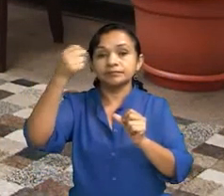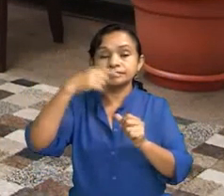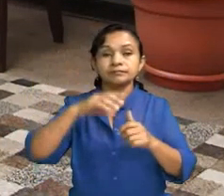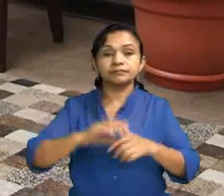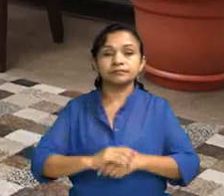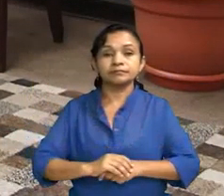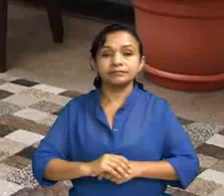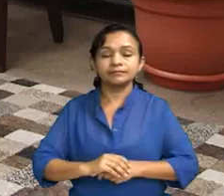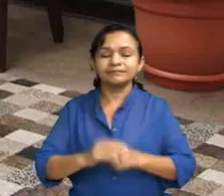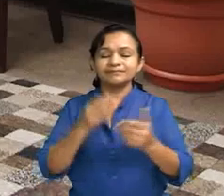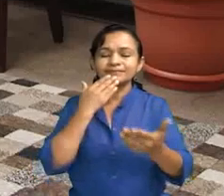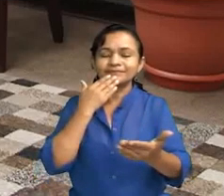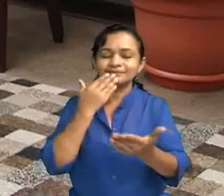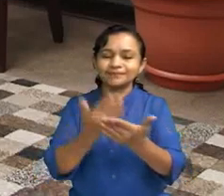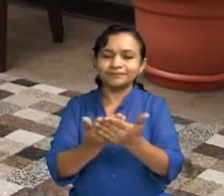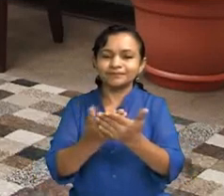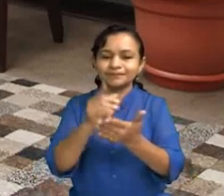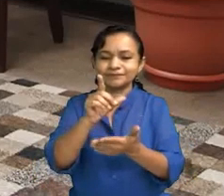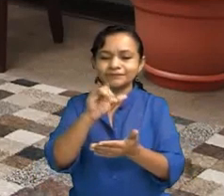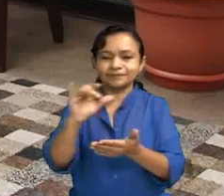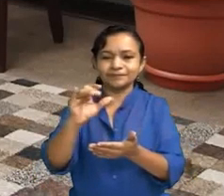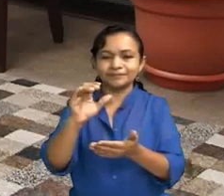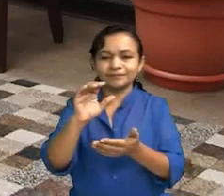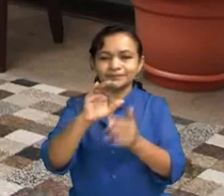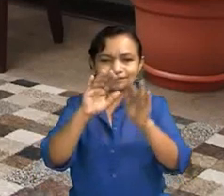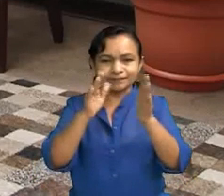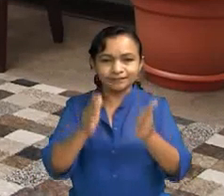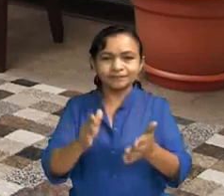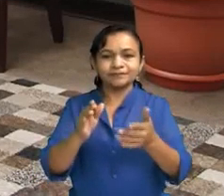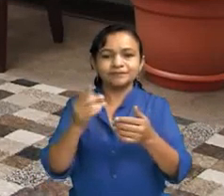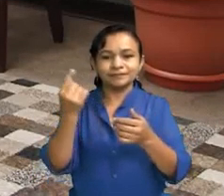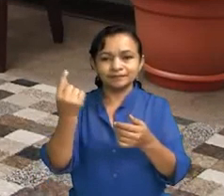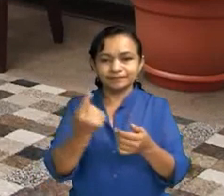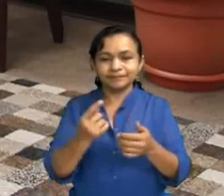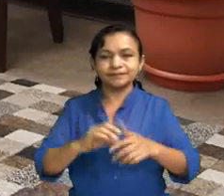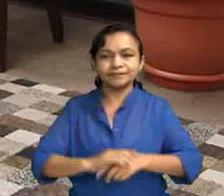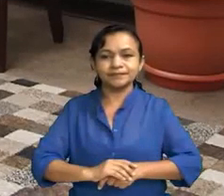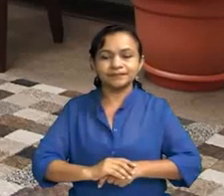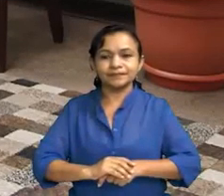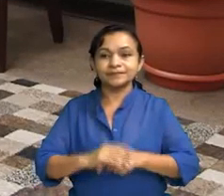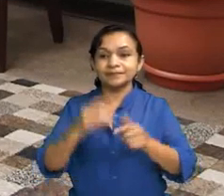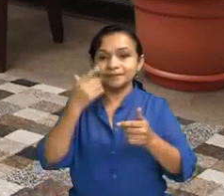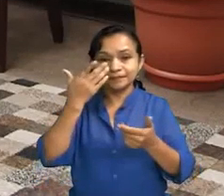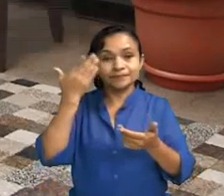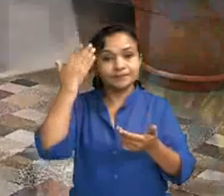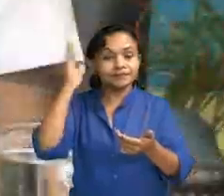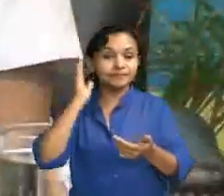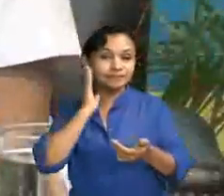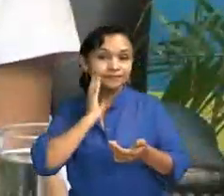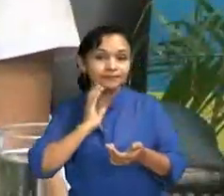Okay. Le agradecemos, licenciada María Auxiliadora Campos, por su tiempo y su conocimiento sobre